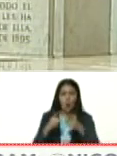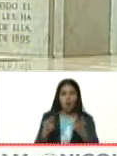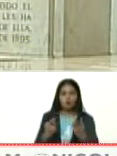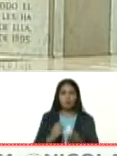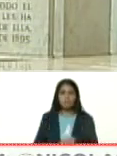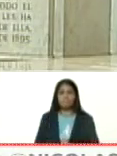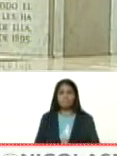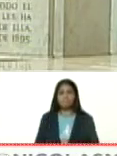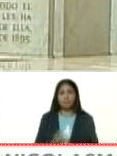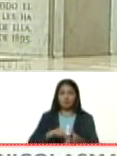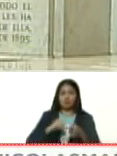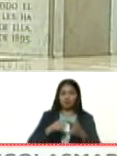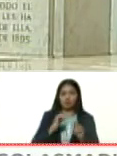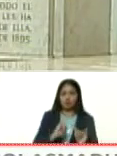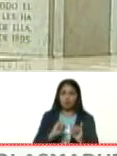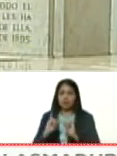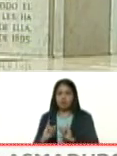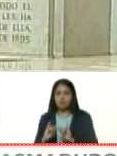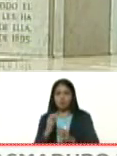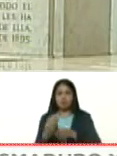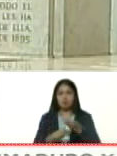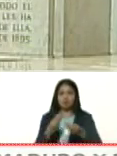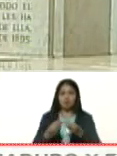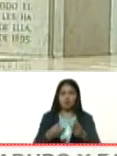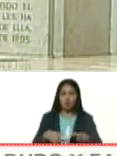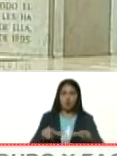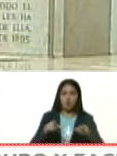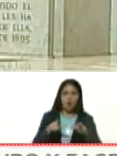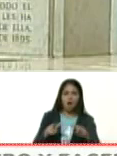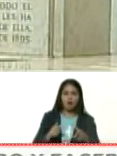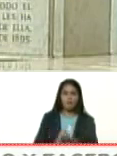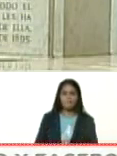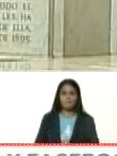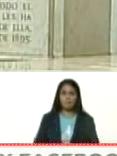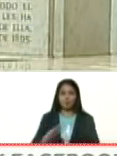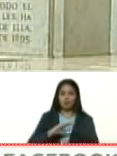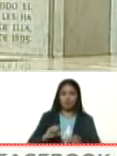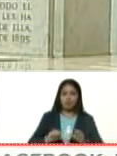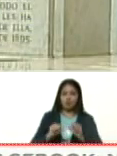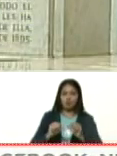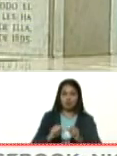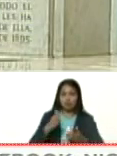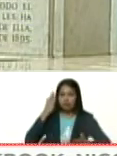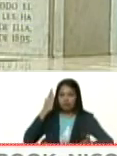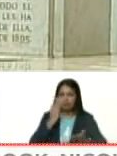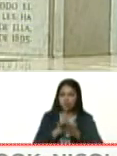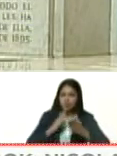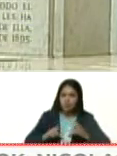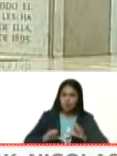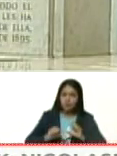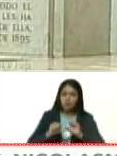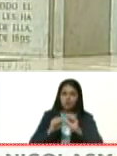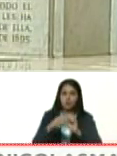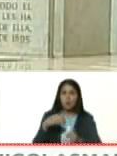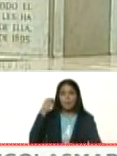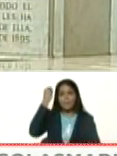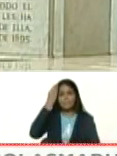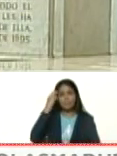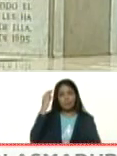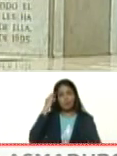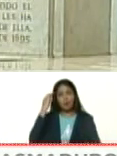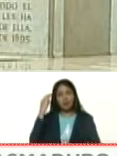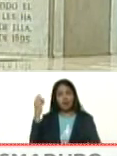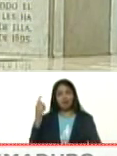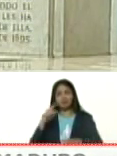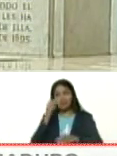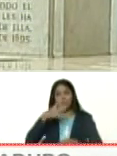Y fue entonces cuando se dio aquel hecho que quedó para siempre en la memoria del pueblo colombiano,